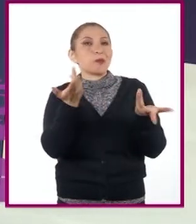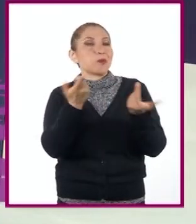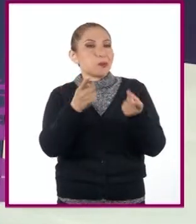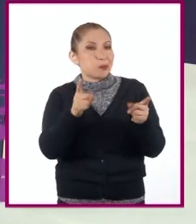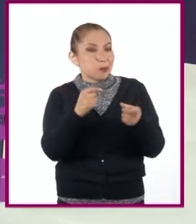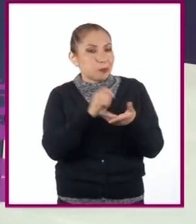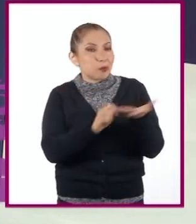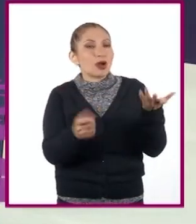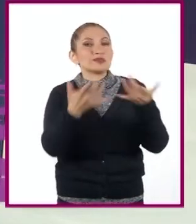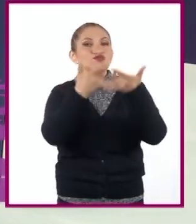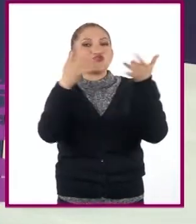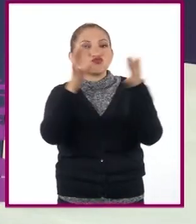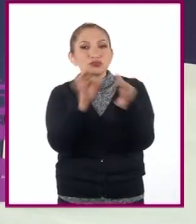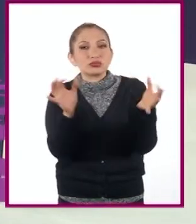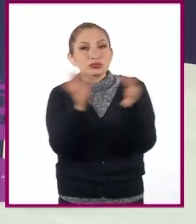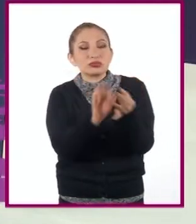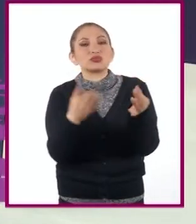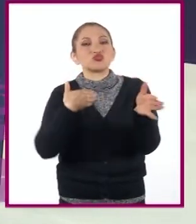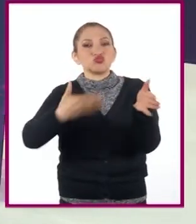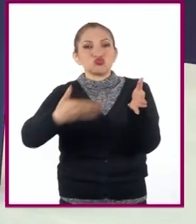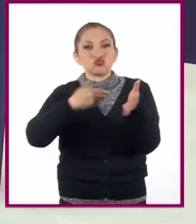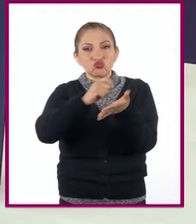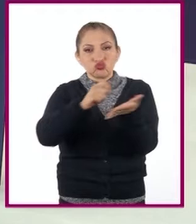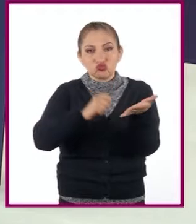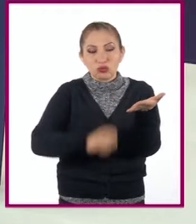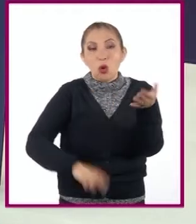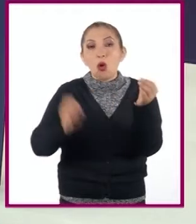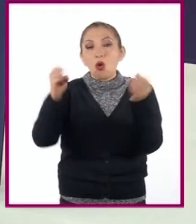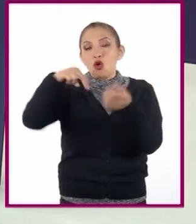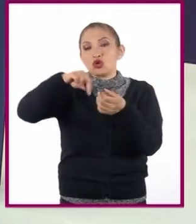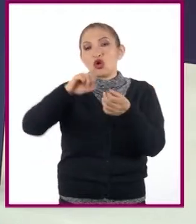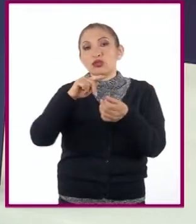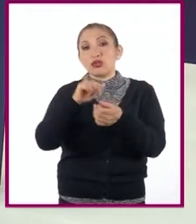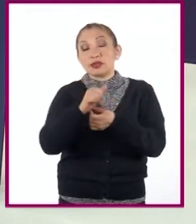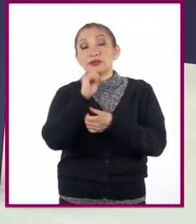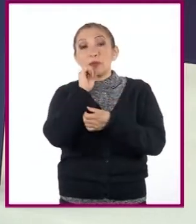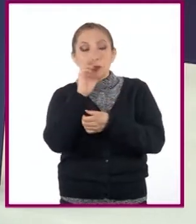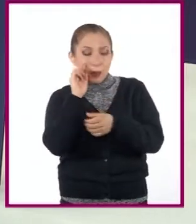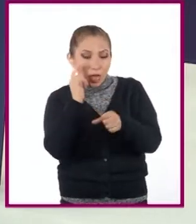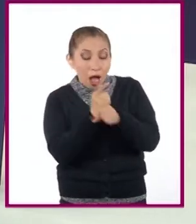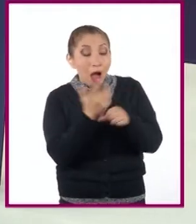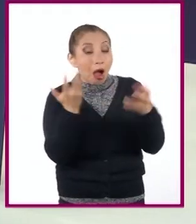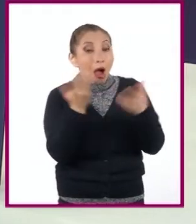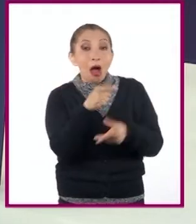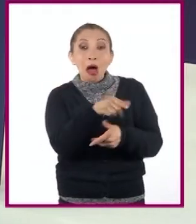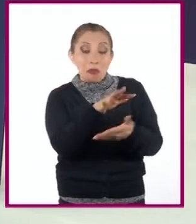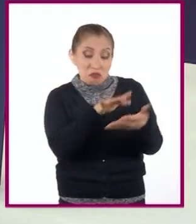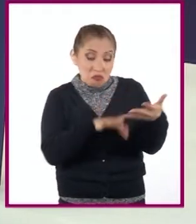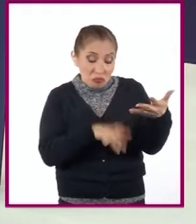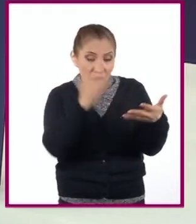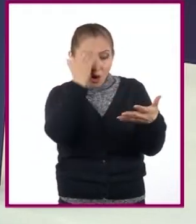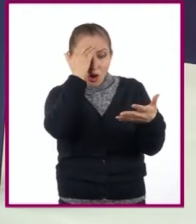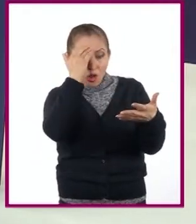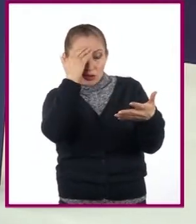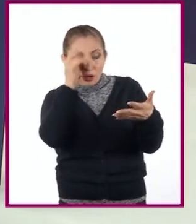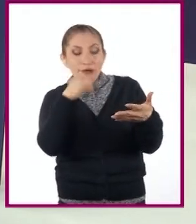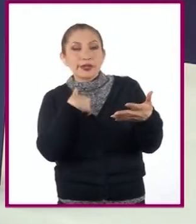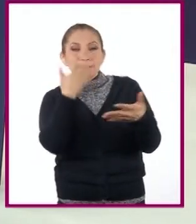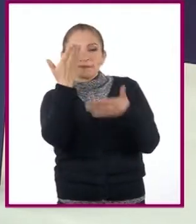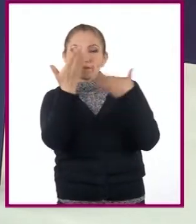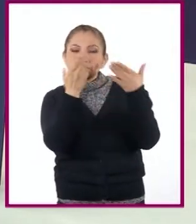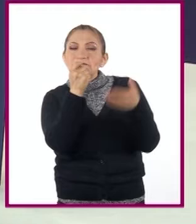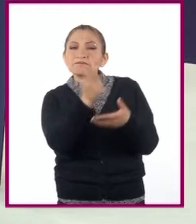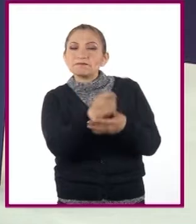composiciones, cuentos, recetas o notas. Es así como podemos identificarlas, conocerlas y